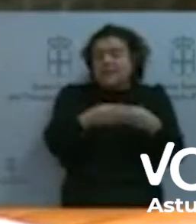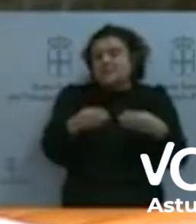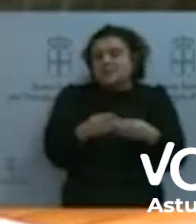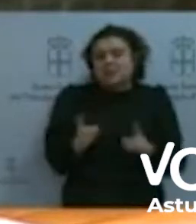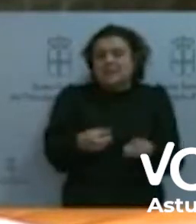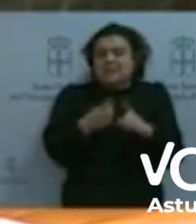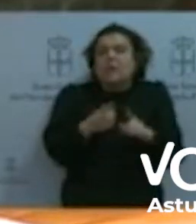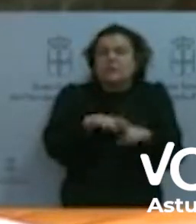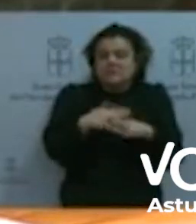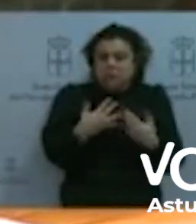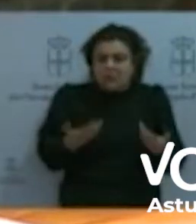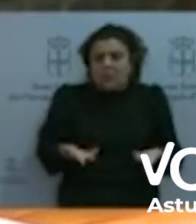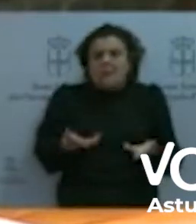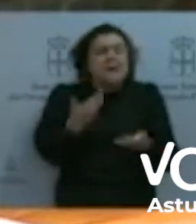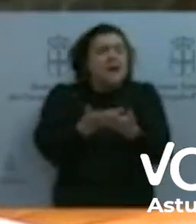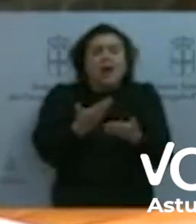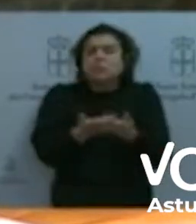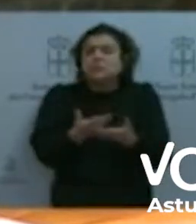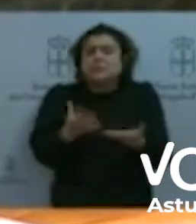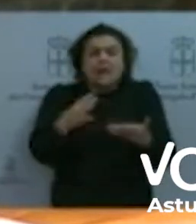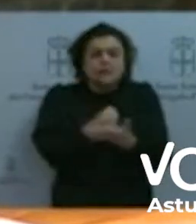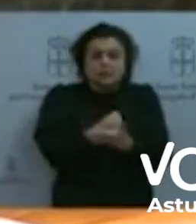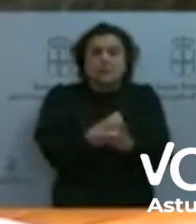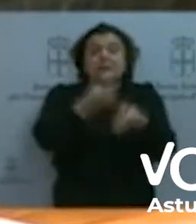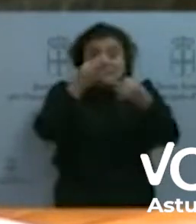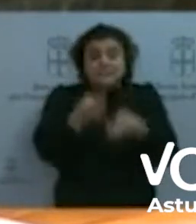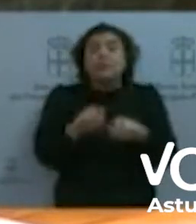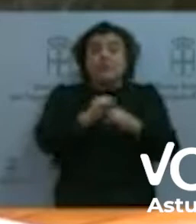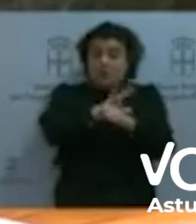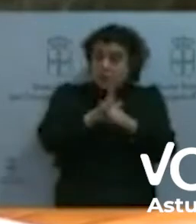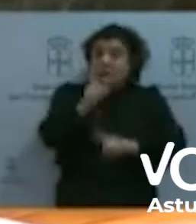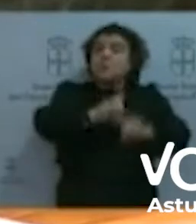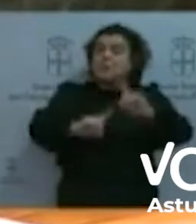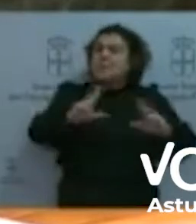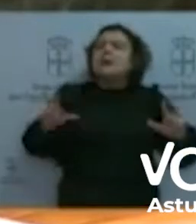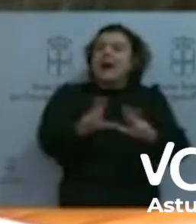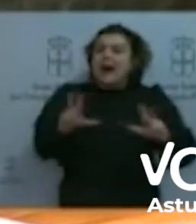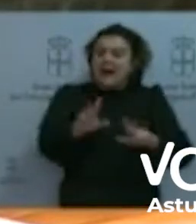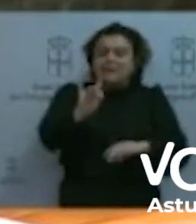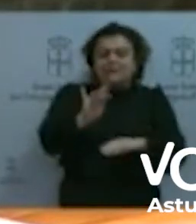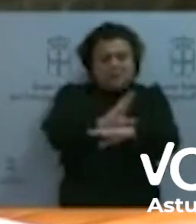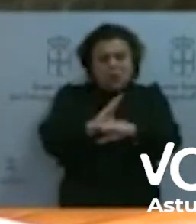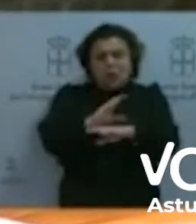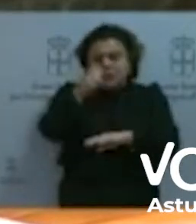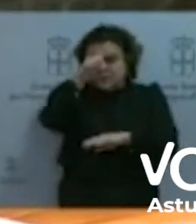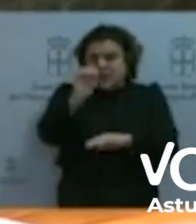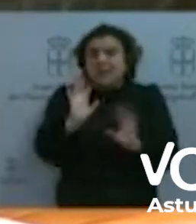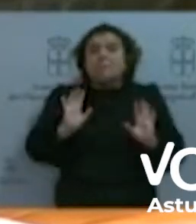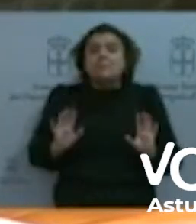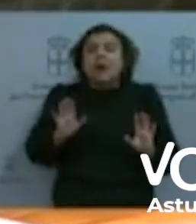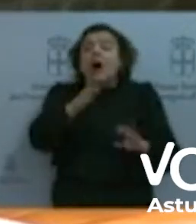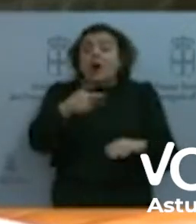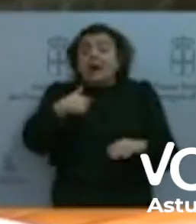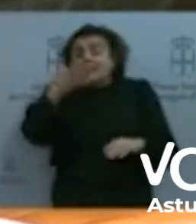Sí, sin duda, el coronavirus es un problema muy grave, señor consejero, muy grave, pero es que lo que estamos denunciando ya existía antes de la declaración de